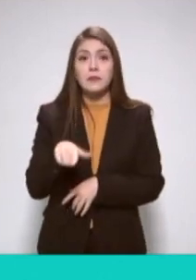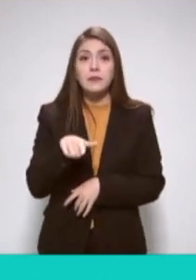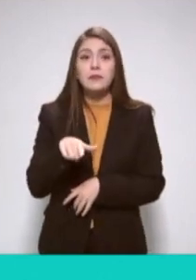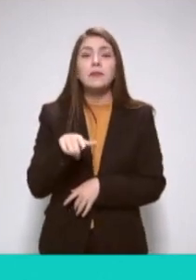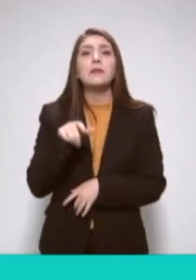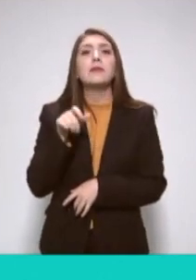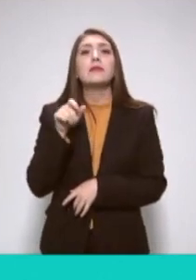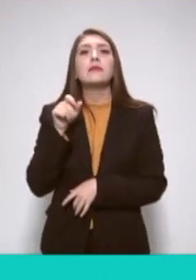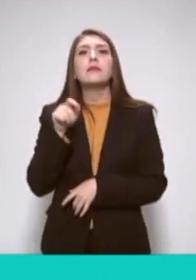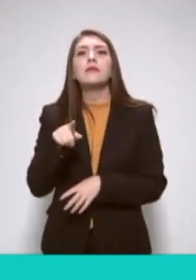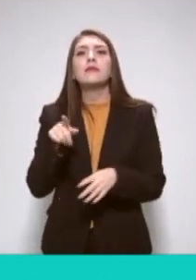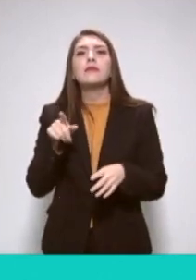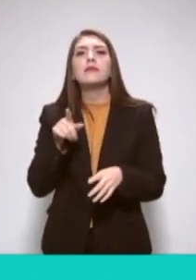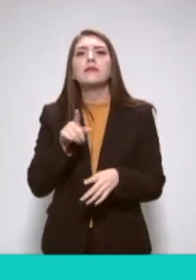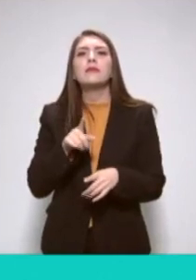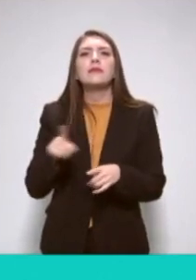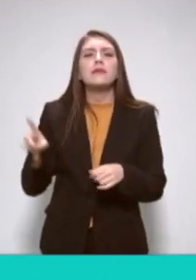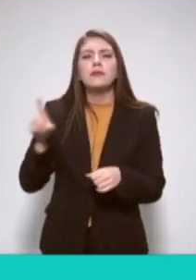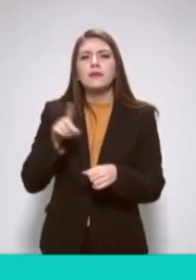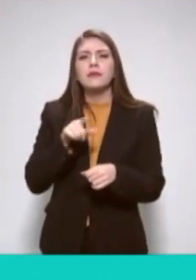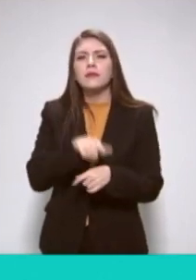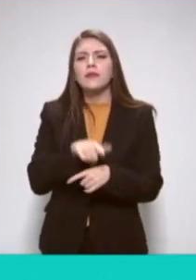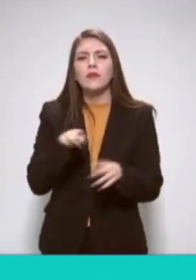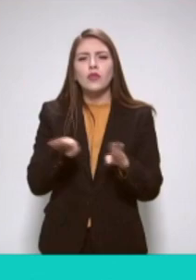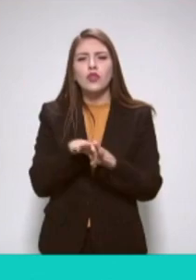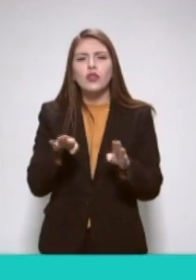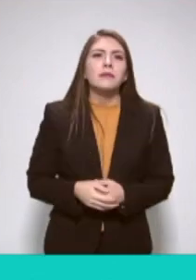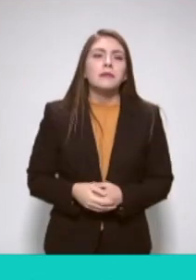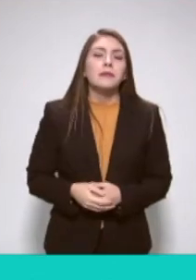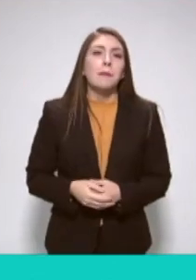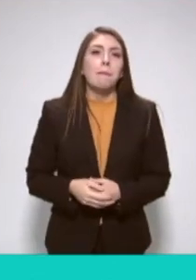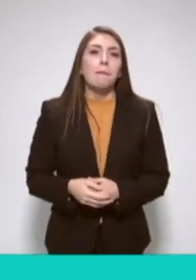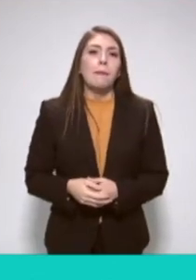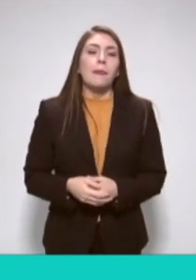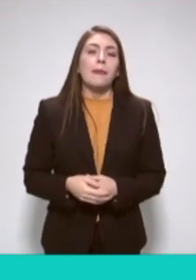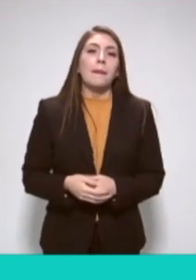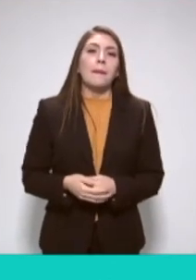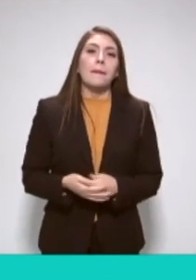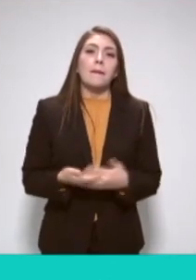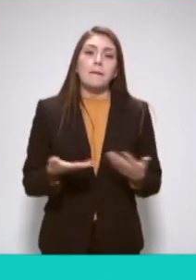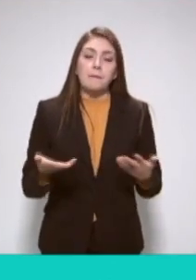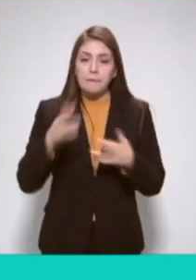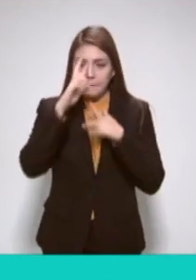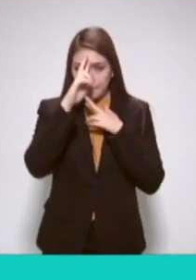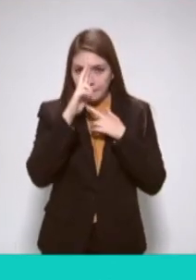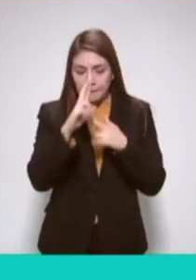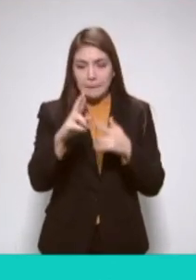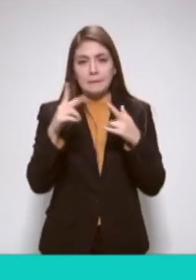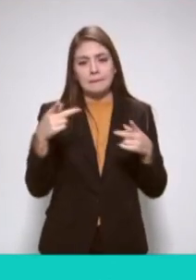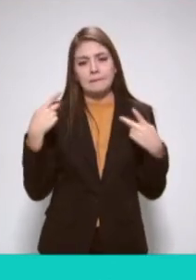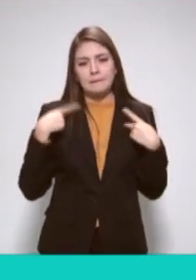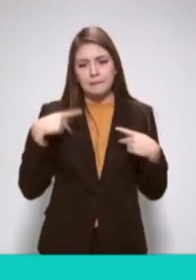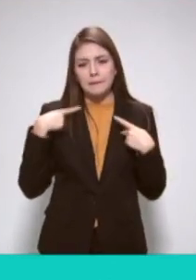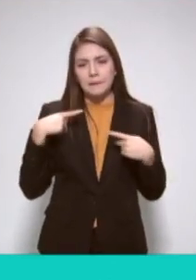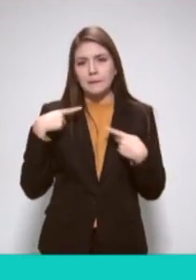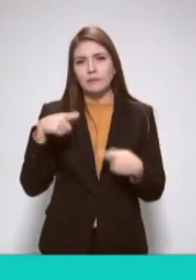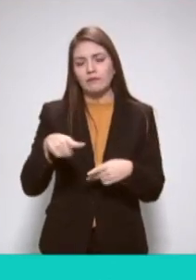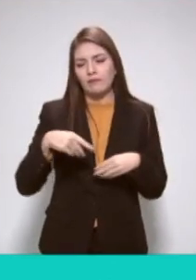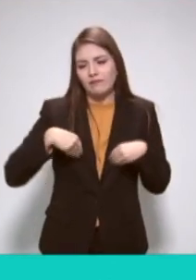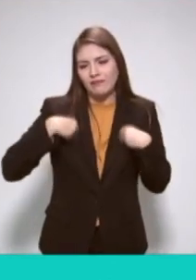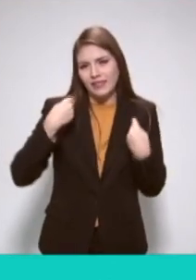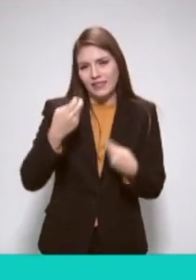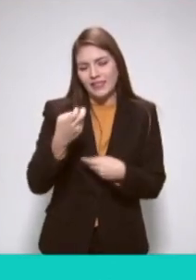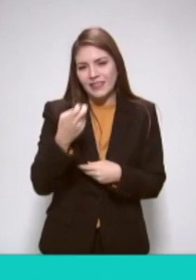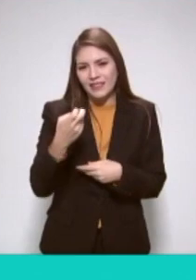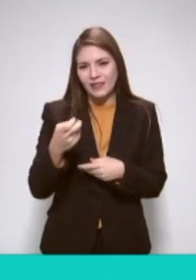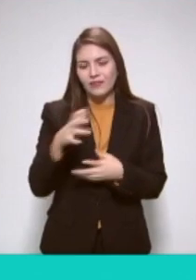preludio del movimiento democratizador del México contemporáneo. La memoria y el homenaje de los que sucumbieron, de los